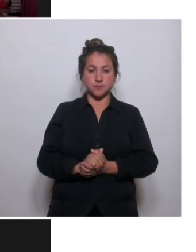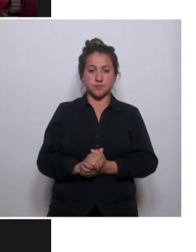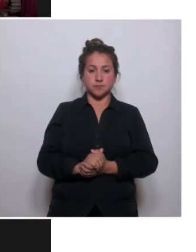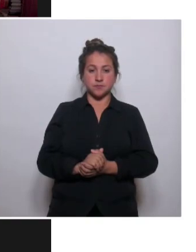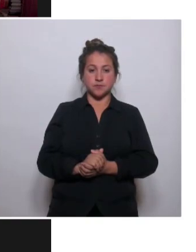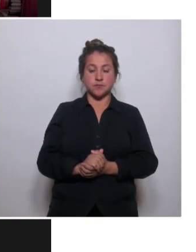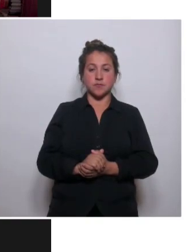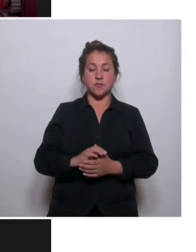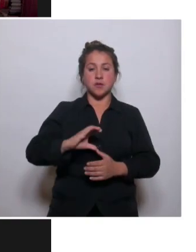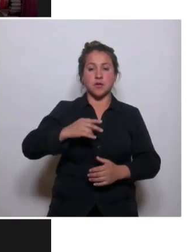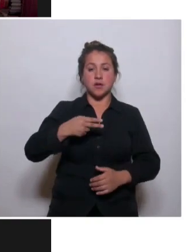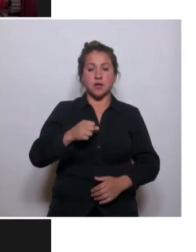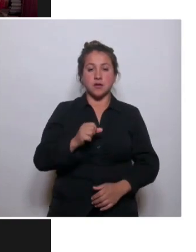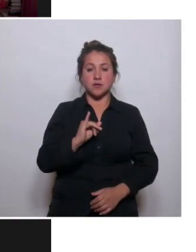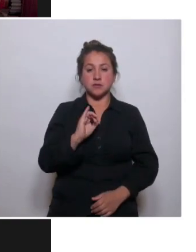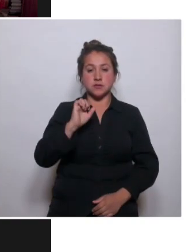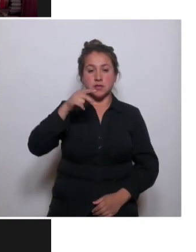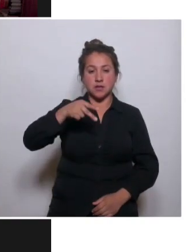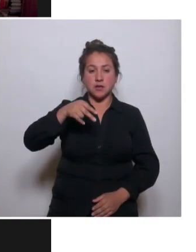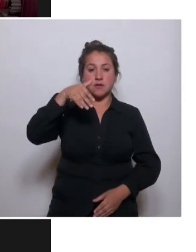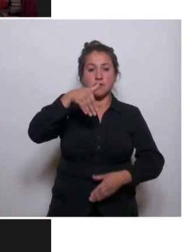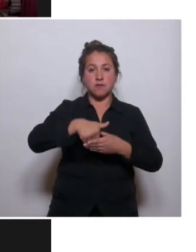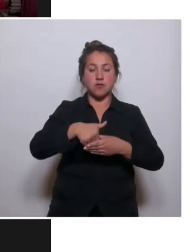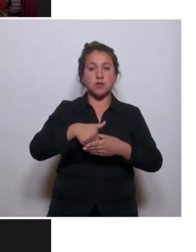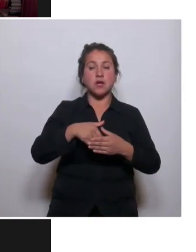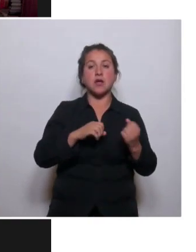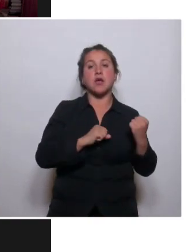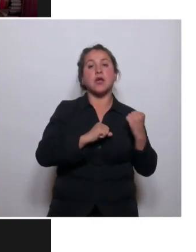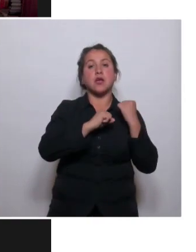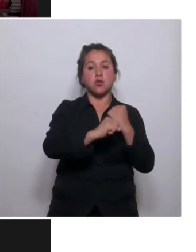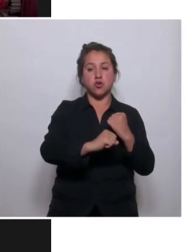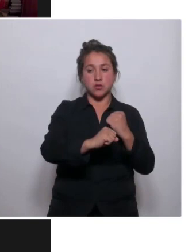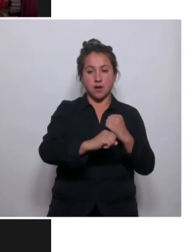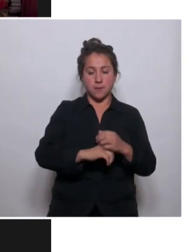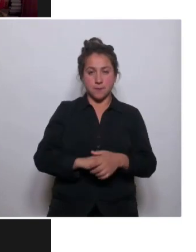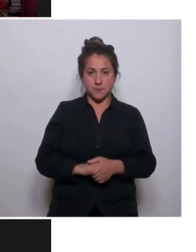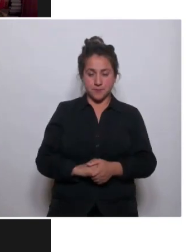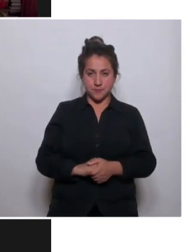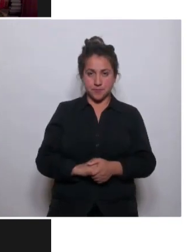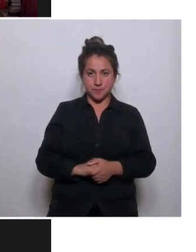Señor Fuad Chaín, ¿cómo vota? En contra, señor secretario.